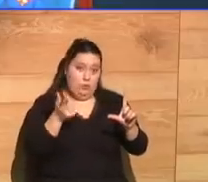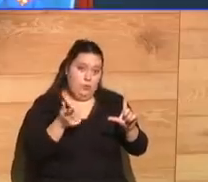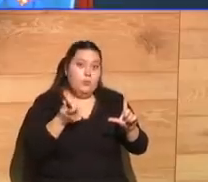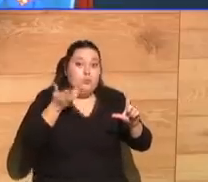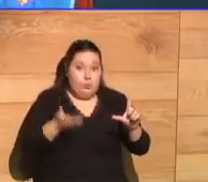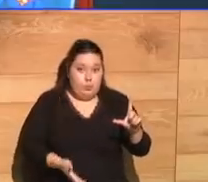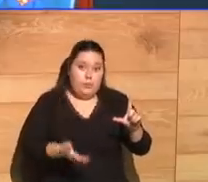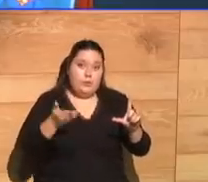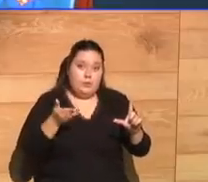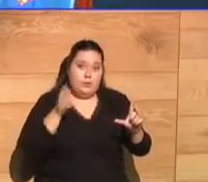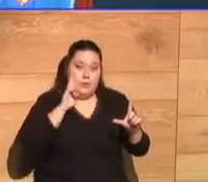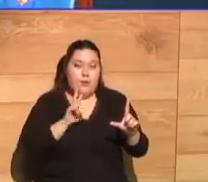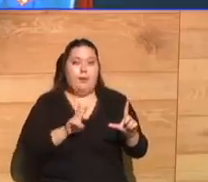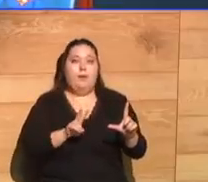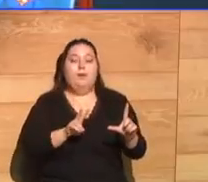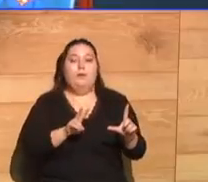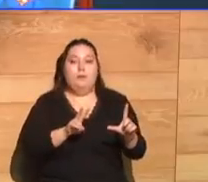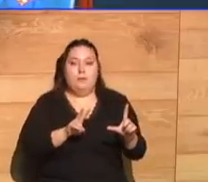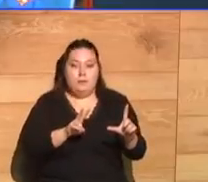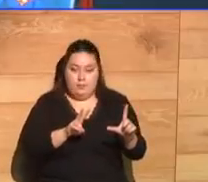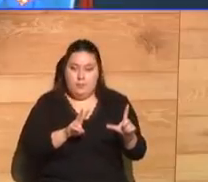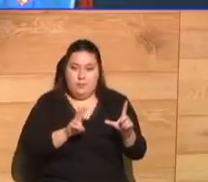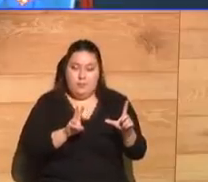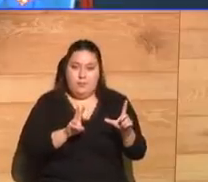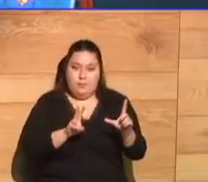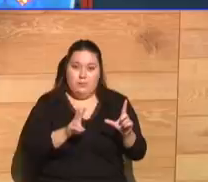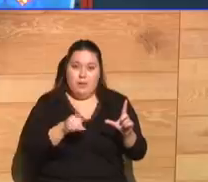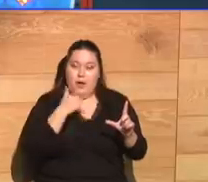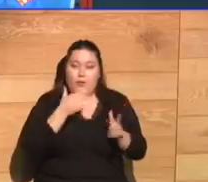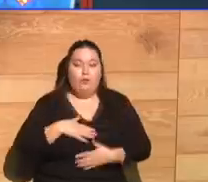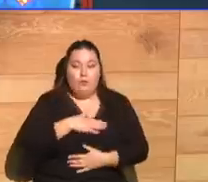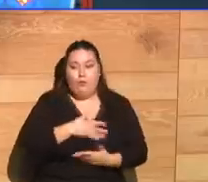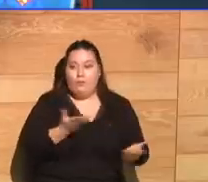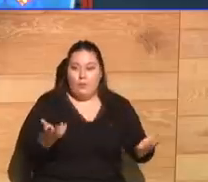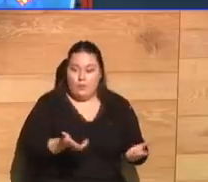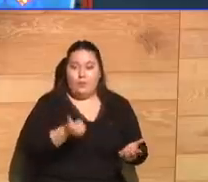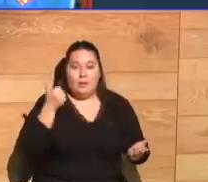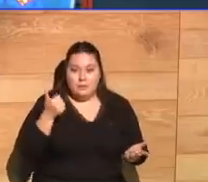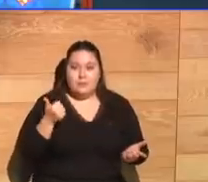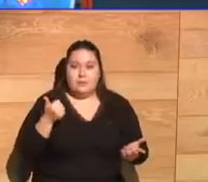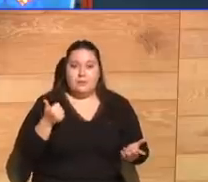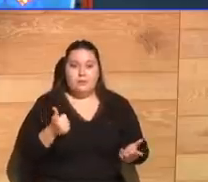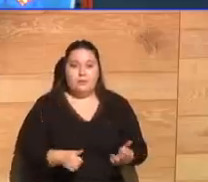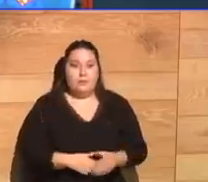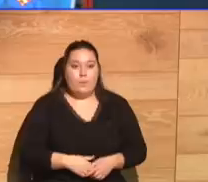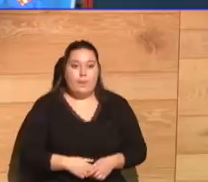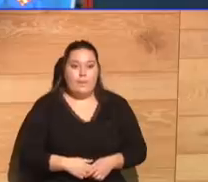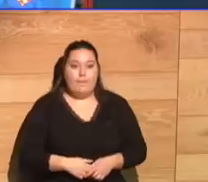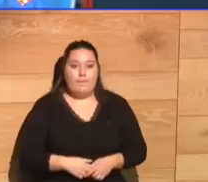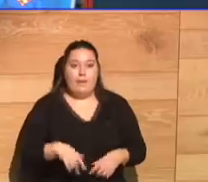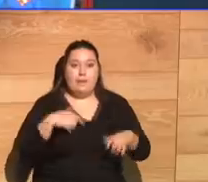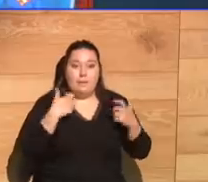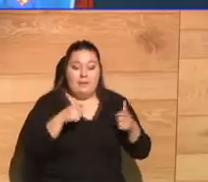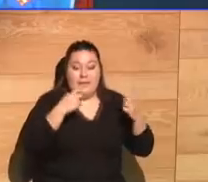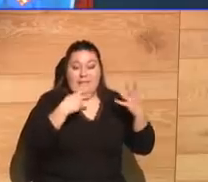fundamental. Ver cómo cada vez se va creando un pacto de confianza mayor, cómo para poder relanzar esa parte, ya que va a durar 6 o